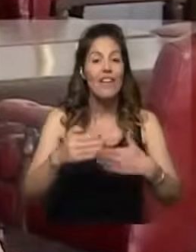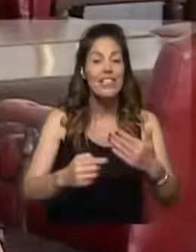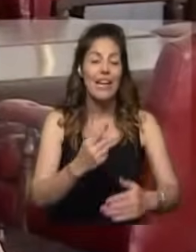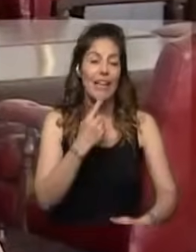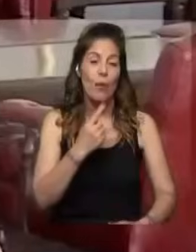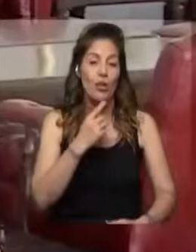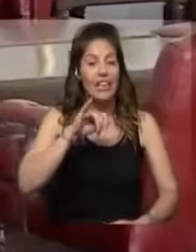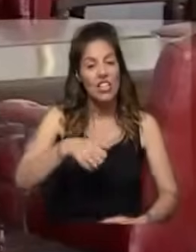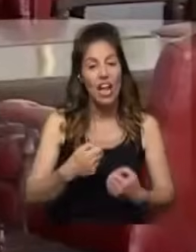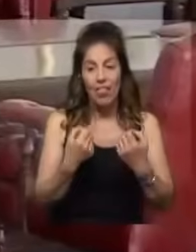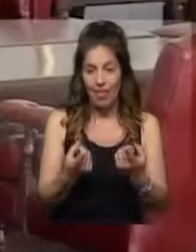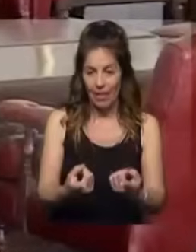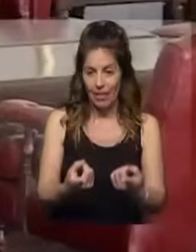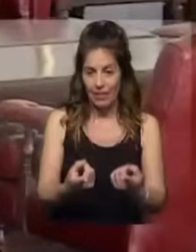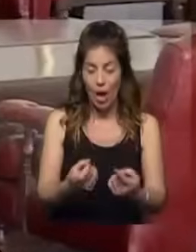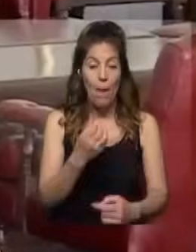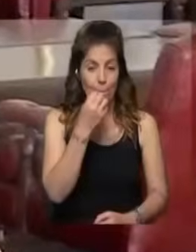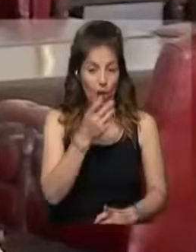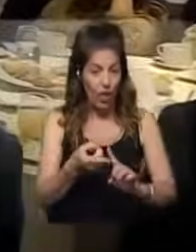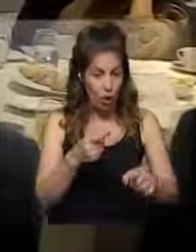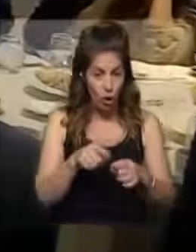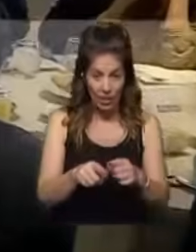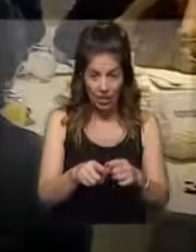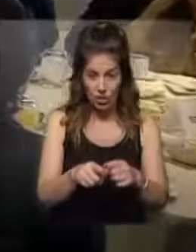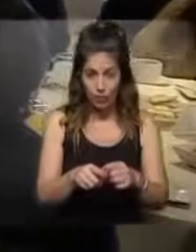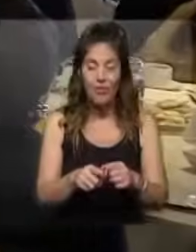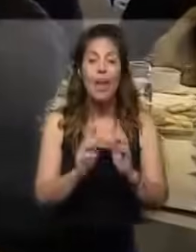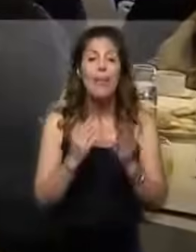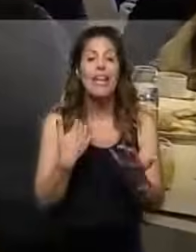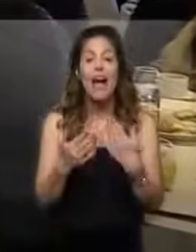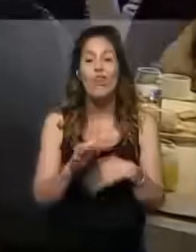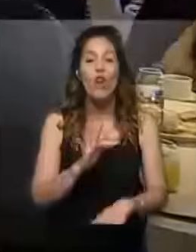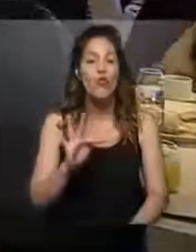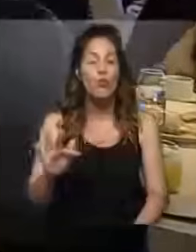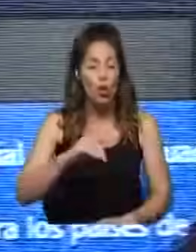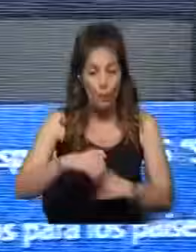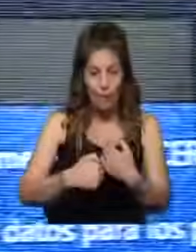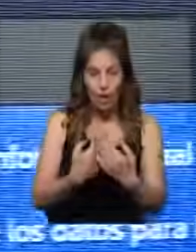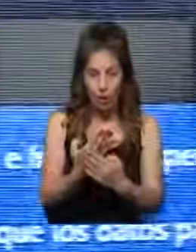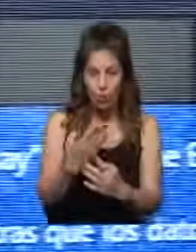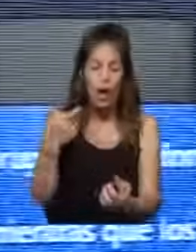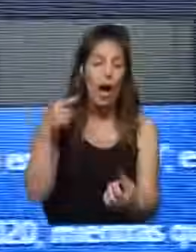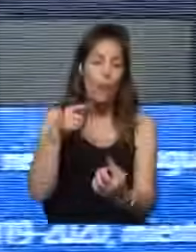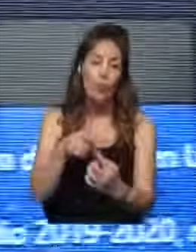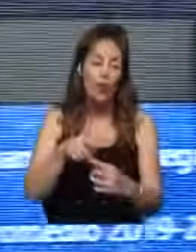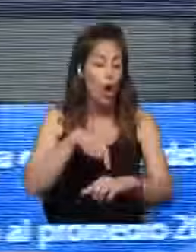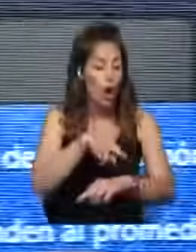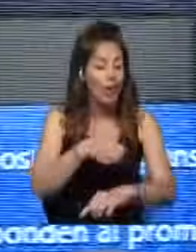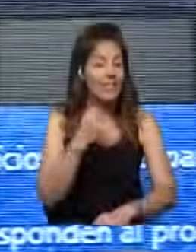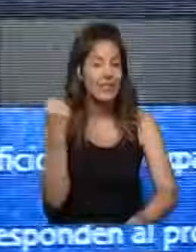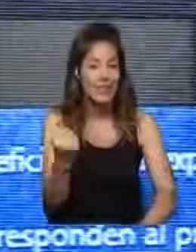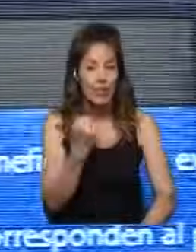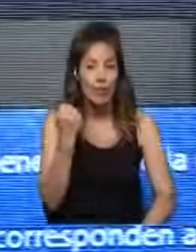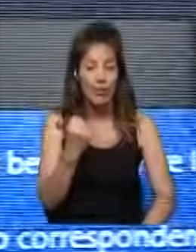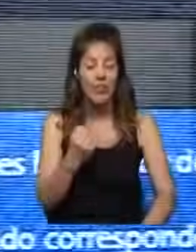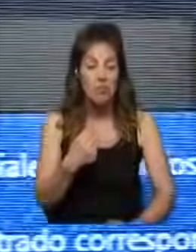están establecidas mejorando la coordina refirió al futuro del mercosur y apuntó que son horas críticas aunque se